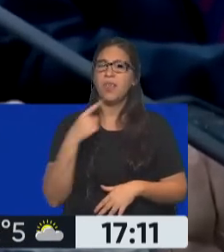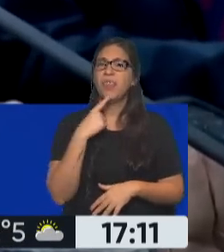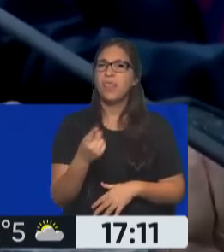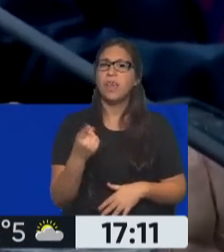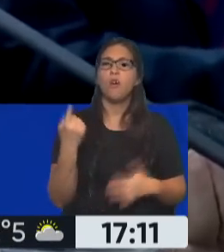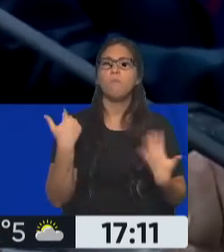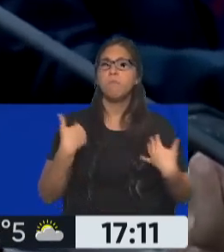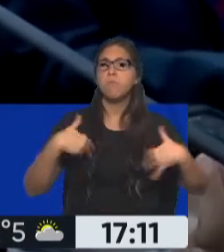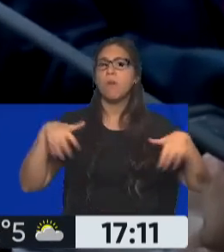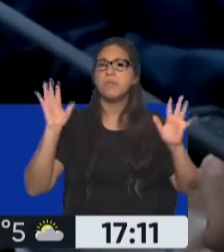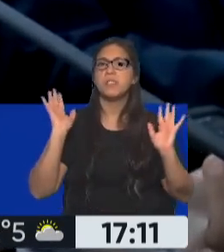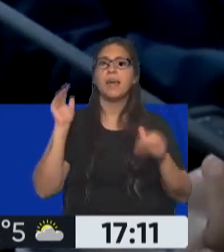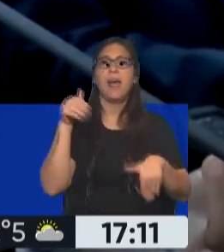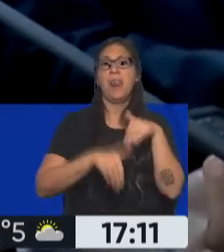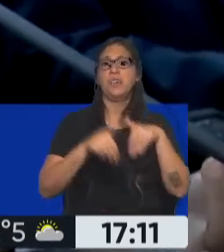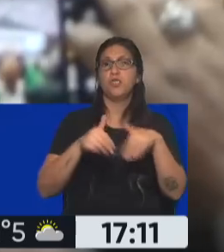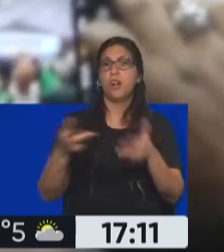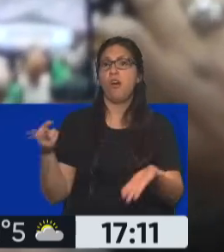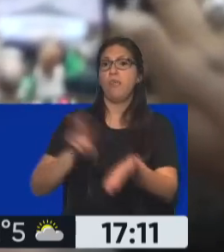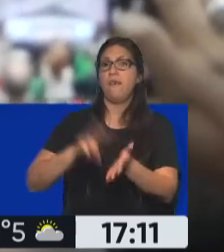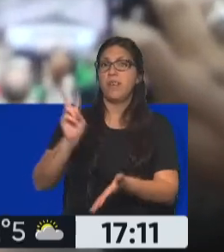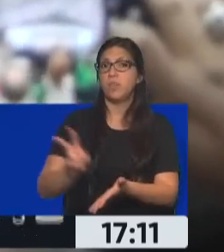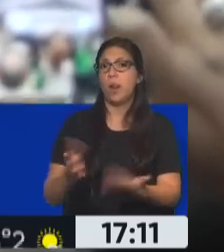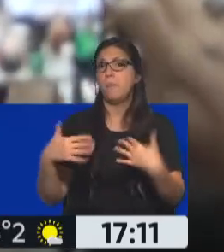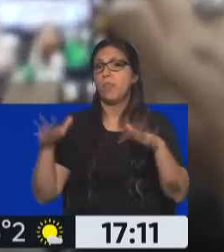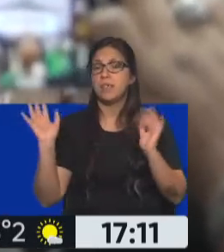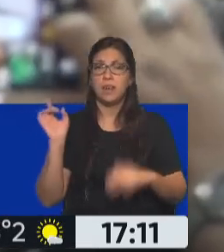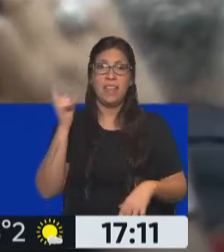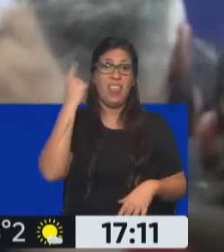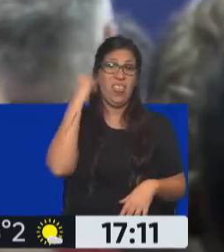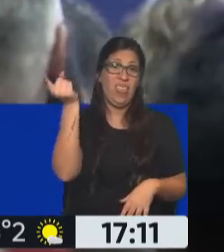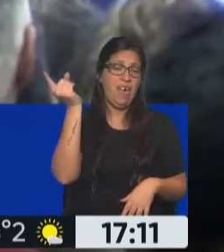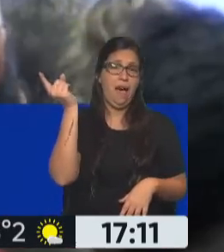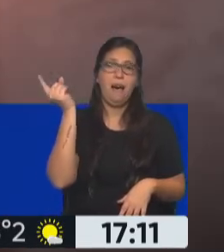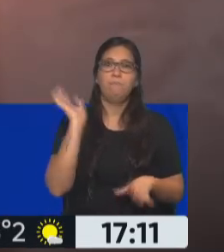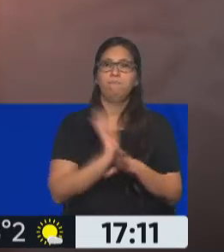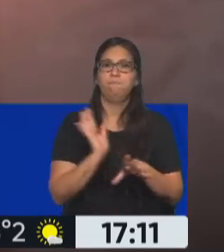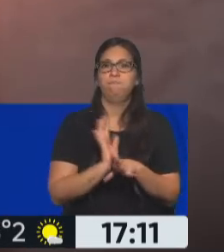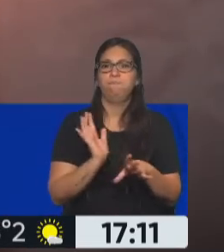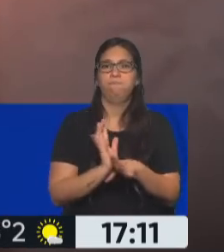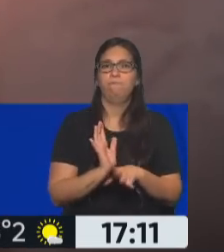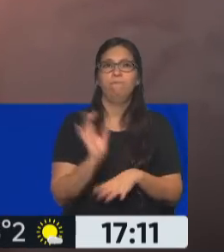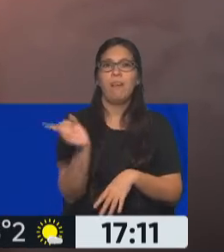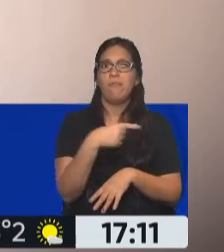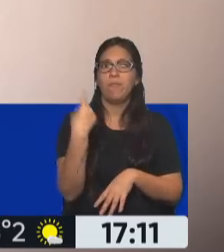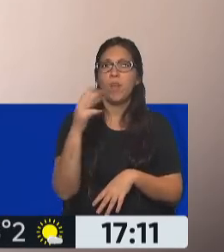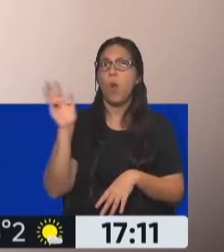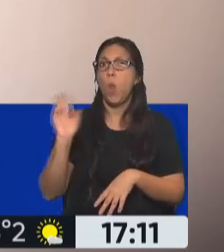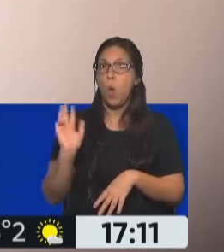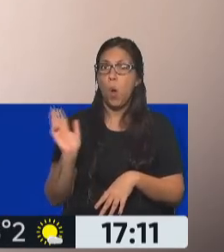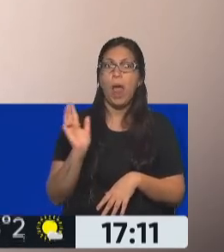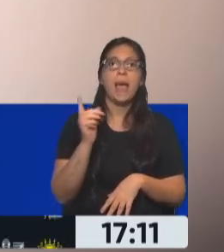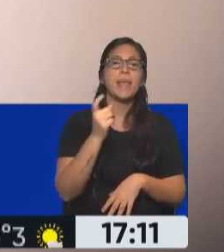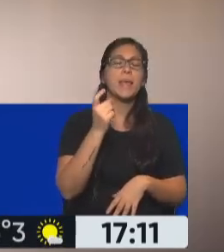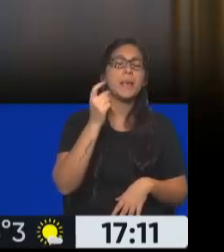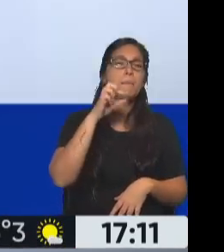posibilidad de realizar nuevas elecciones en Venezuela. La idea parece ser solo una idea por ahora, será analizada por Lula da Silva y Gustavo Petro